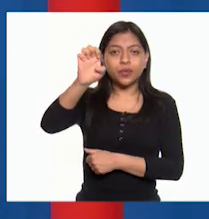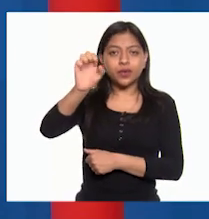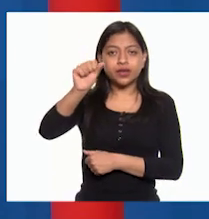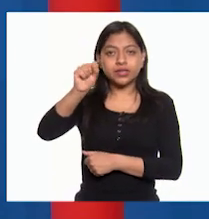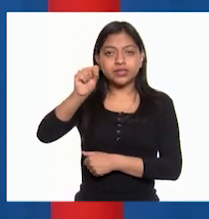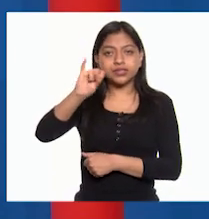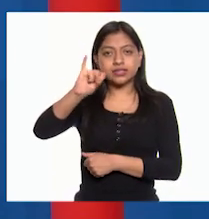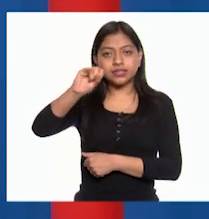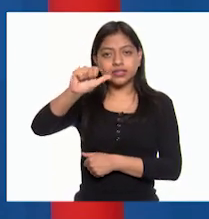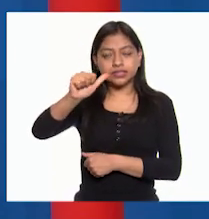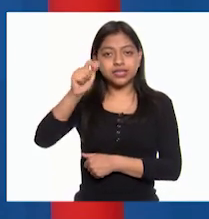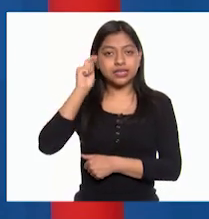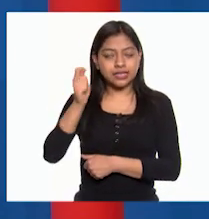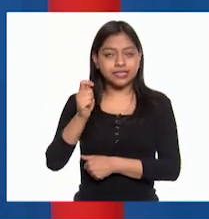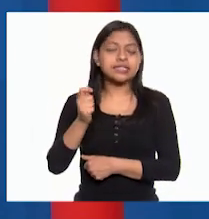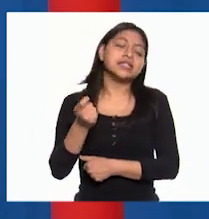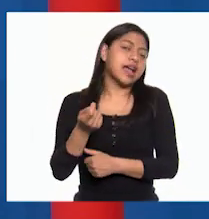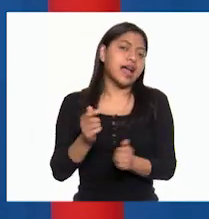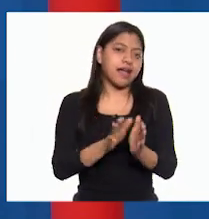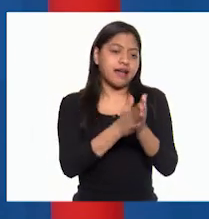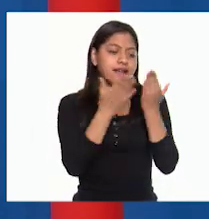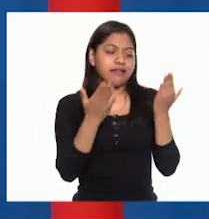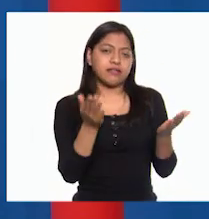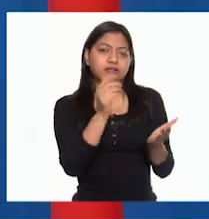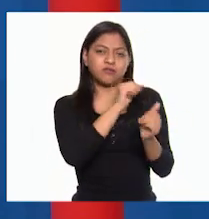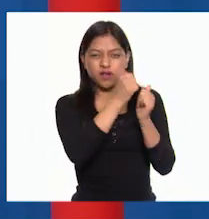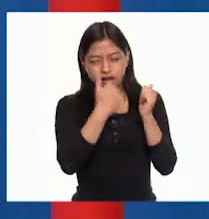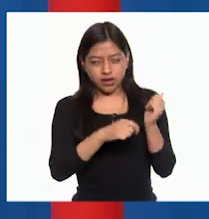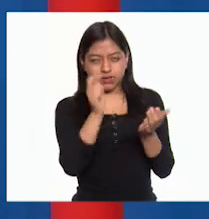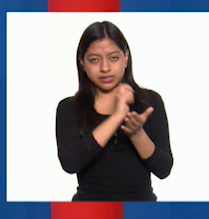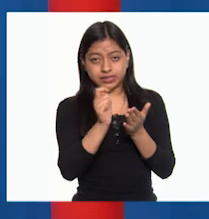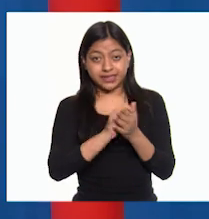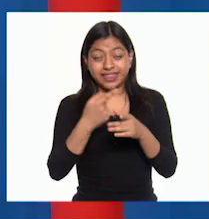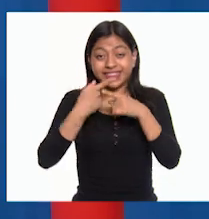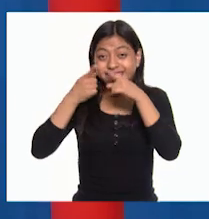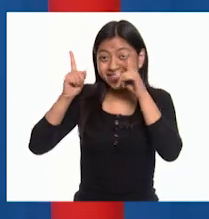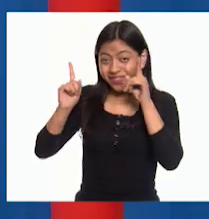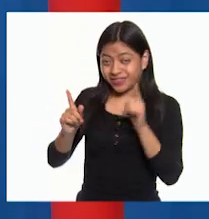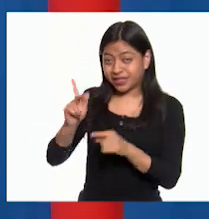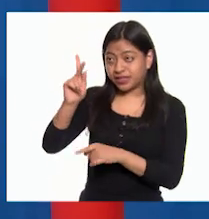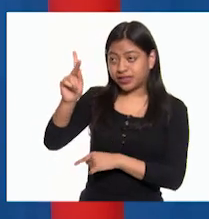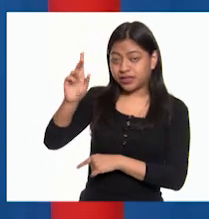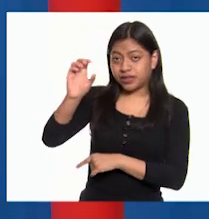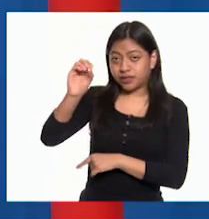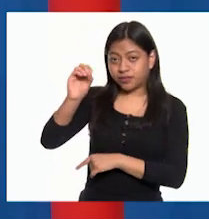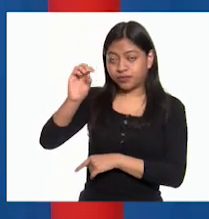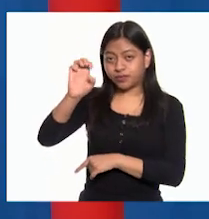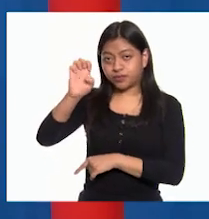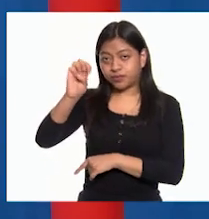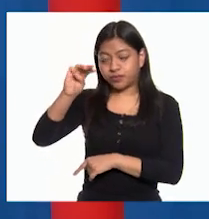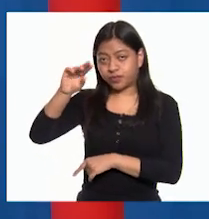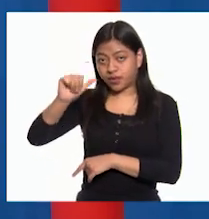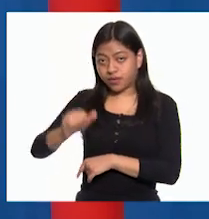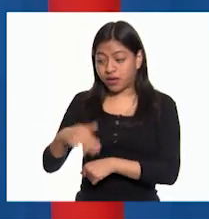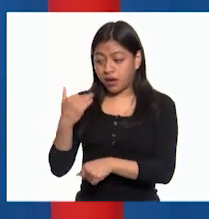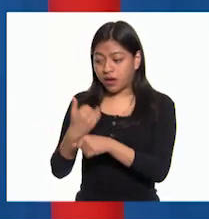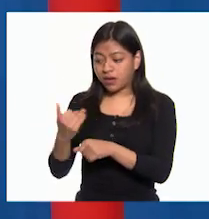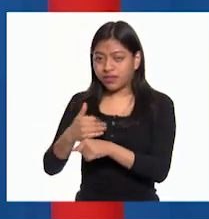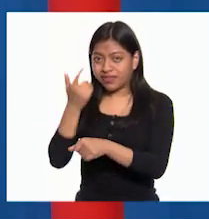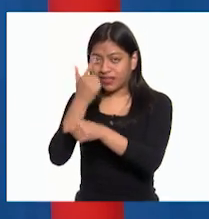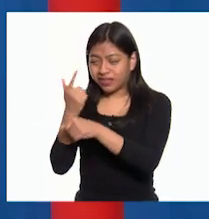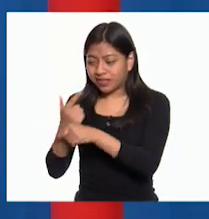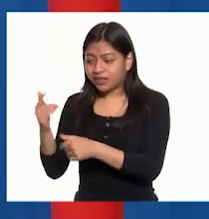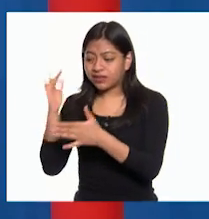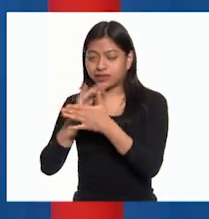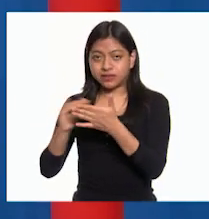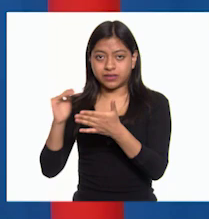haciendo referencia al género literario, pero con el poema que acabamos de leer, como no lo hemos analizado aún, no me queda tan